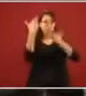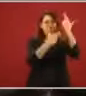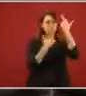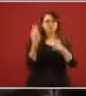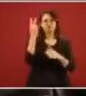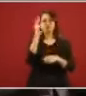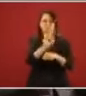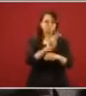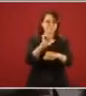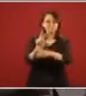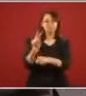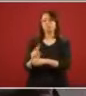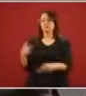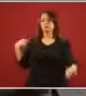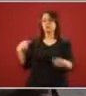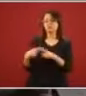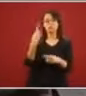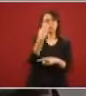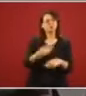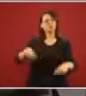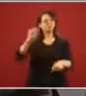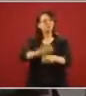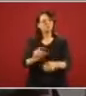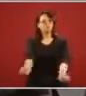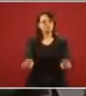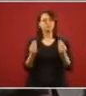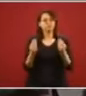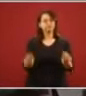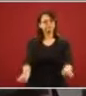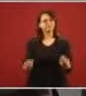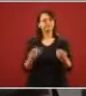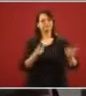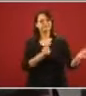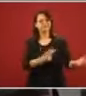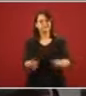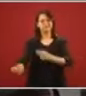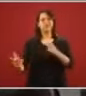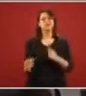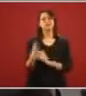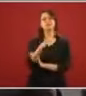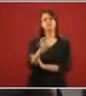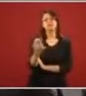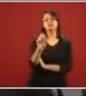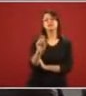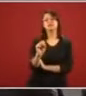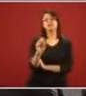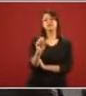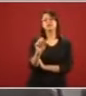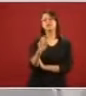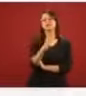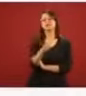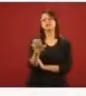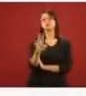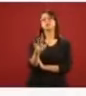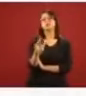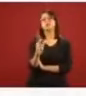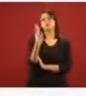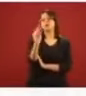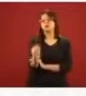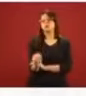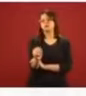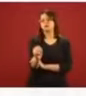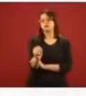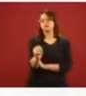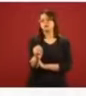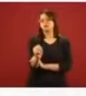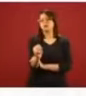álgida. Atendimos 559 denuncias presentadas en la app de litro por